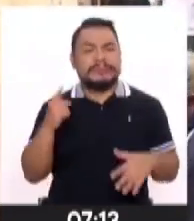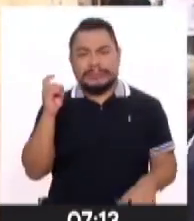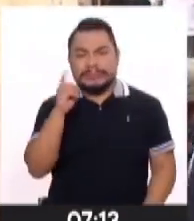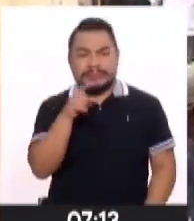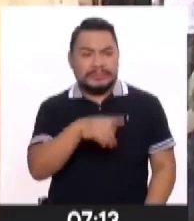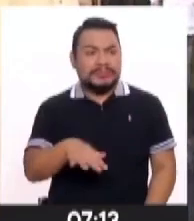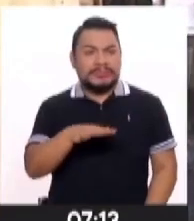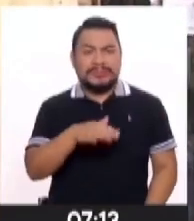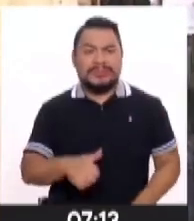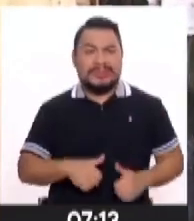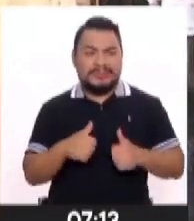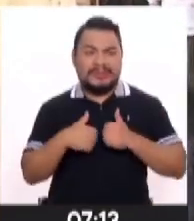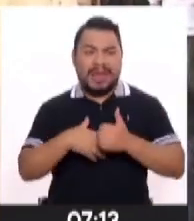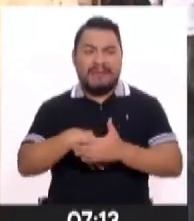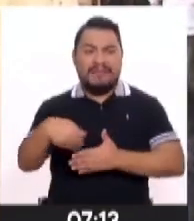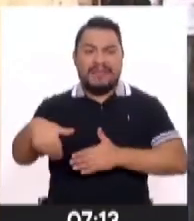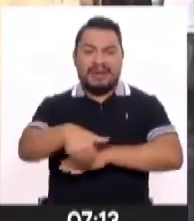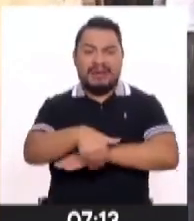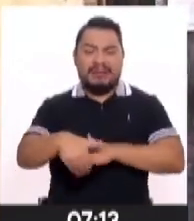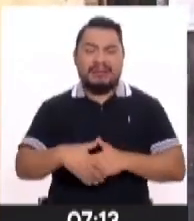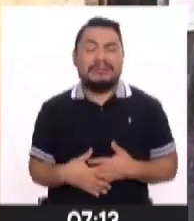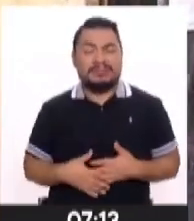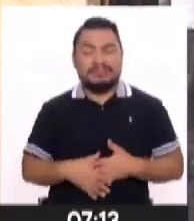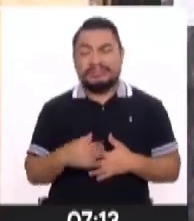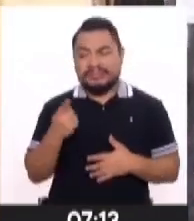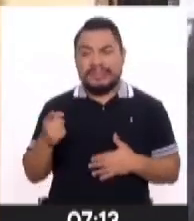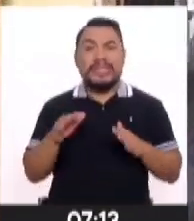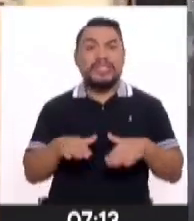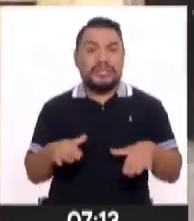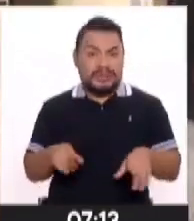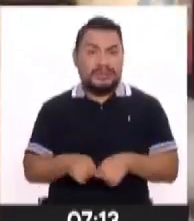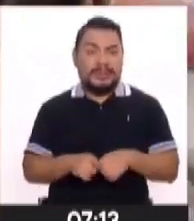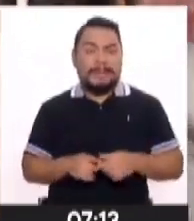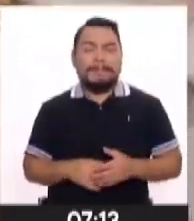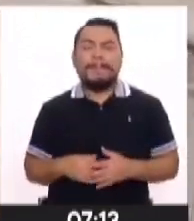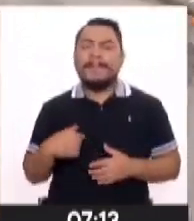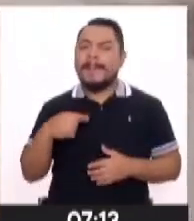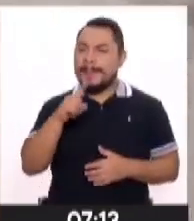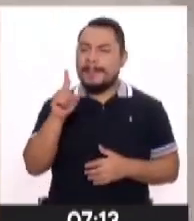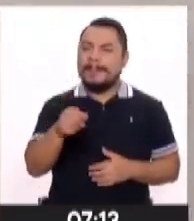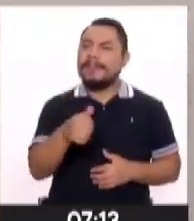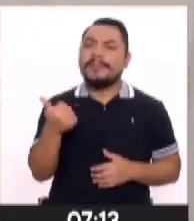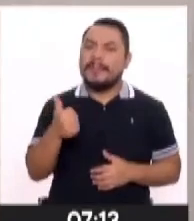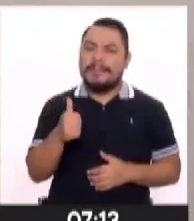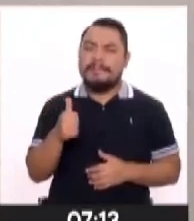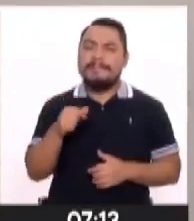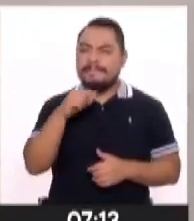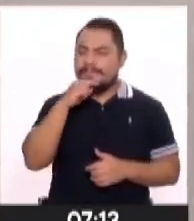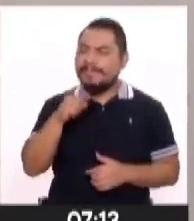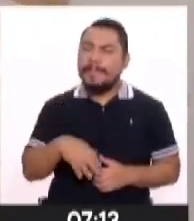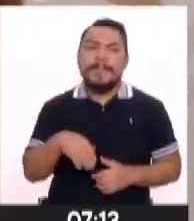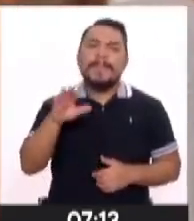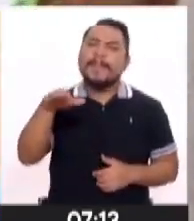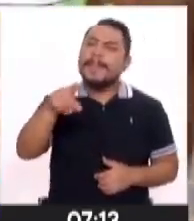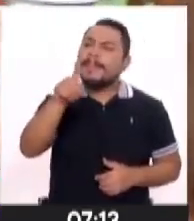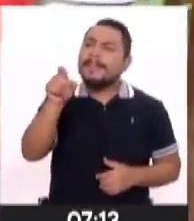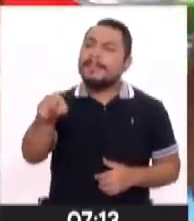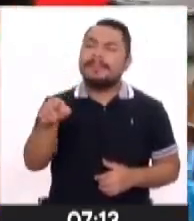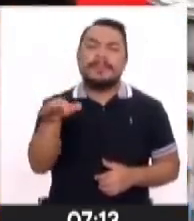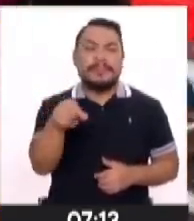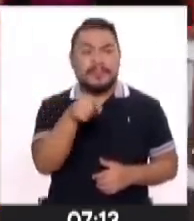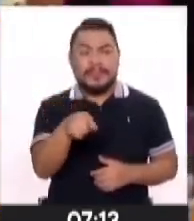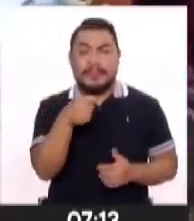indescriptible, porque tener que vivir de esa forma, y hay niños también. Señora, vamos a conversar con otra señora. Ustedes pagaban